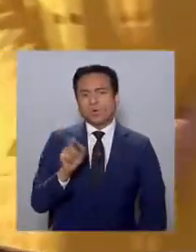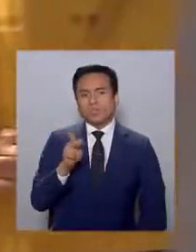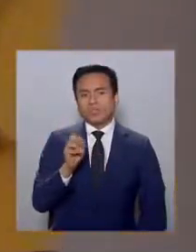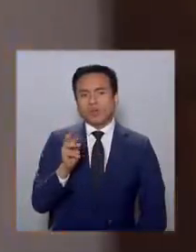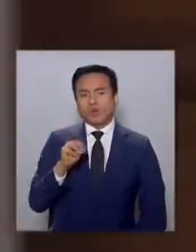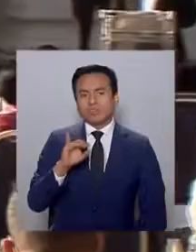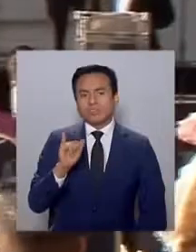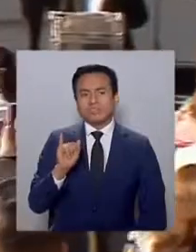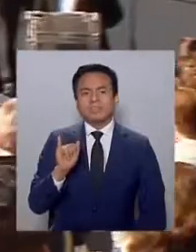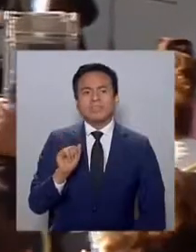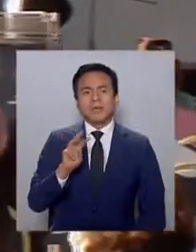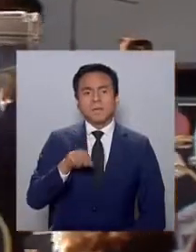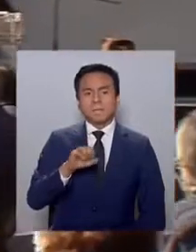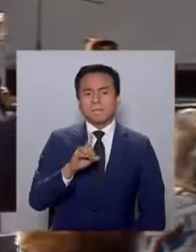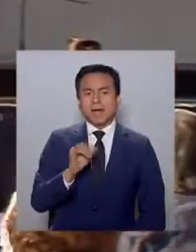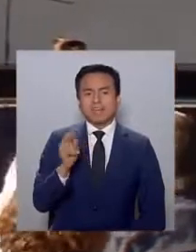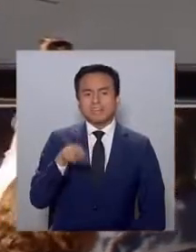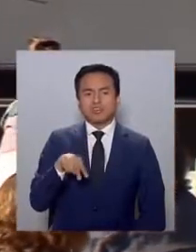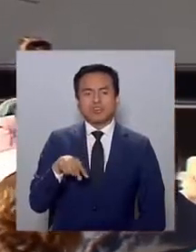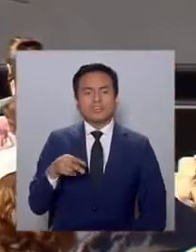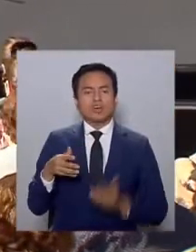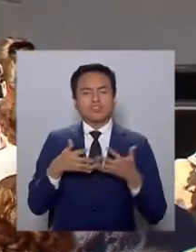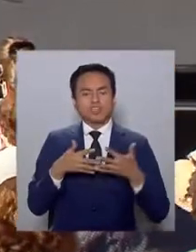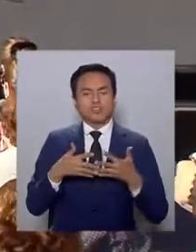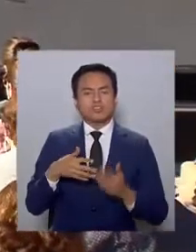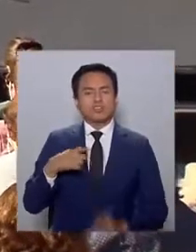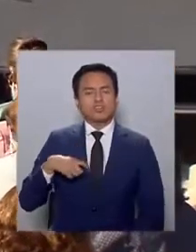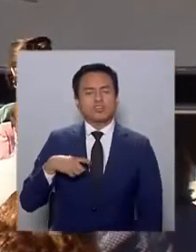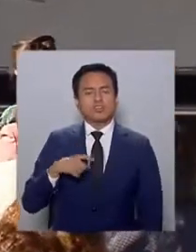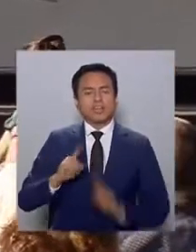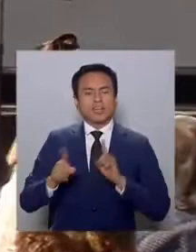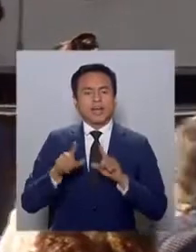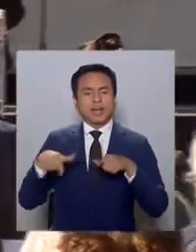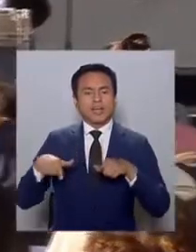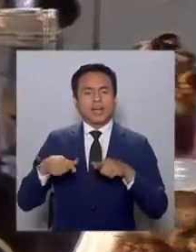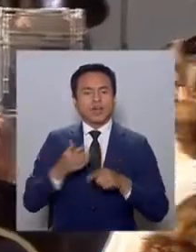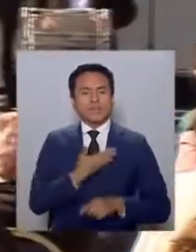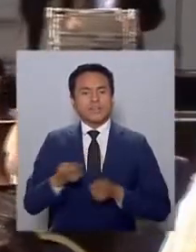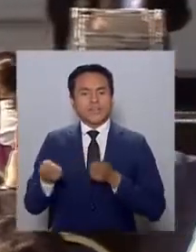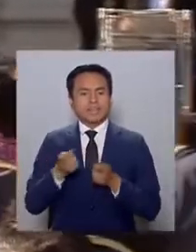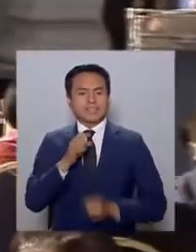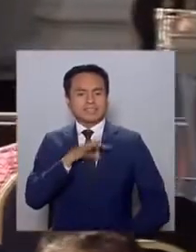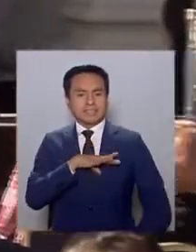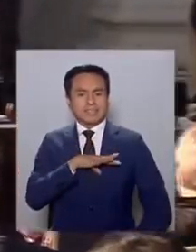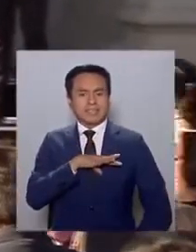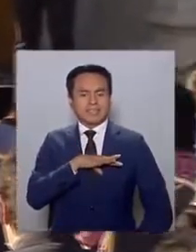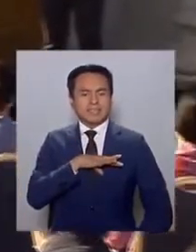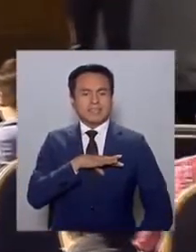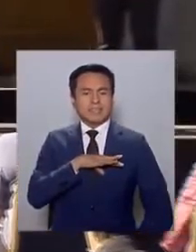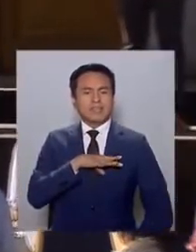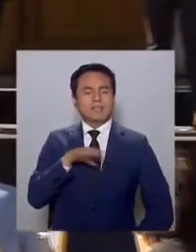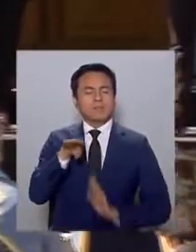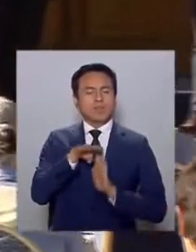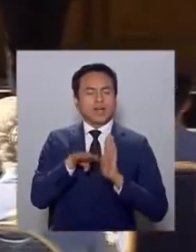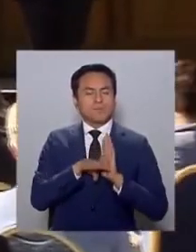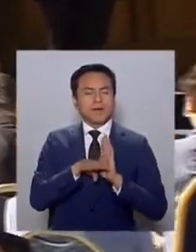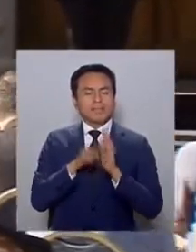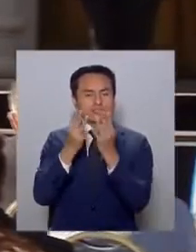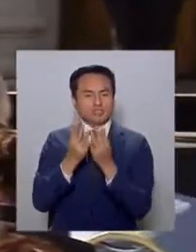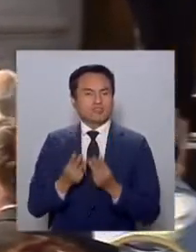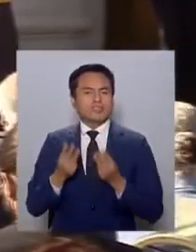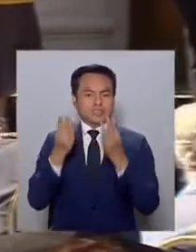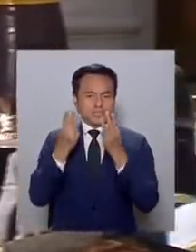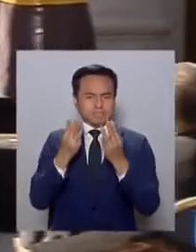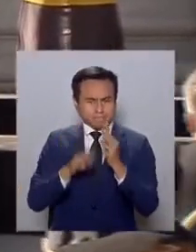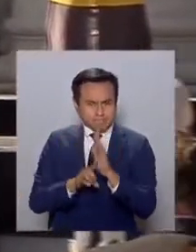Wisconsin-Madison, Estados Unidos. Coordinadora del Área de Gobernabilidad en la Oficina de Chile del Programa de Naciones